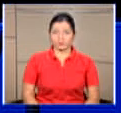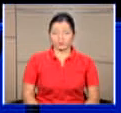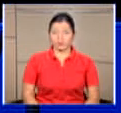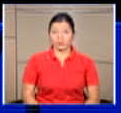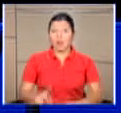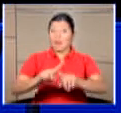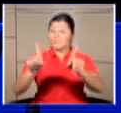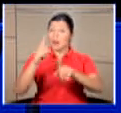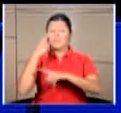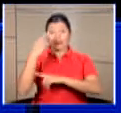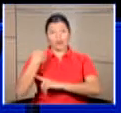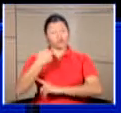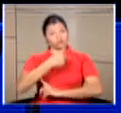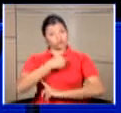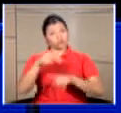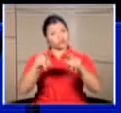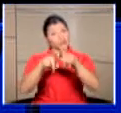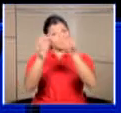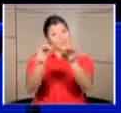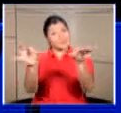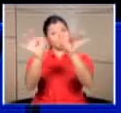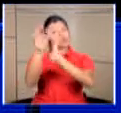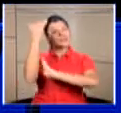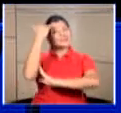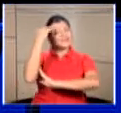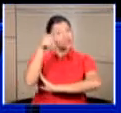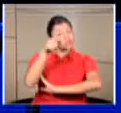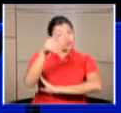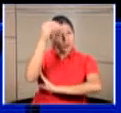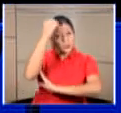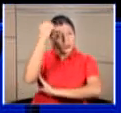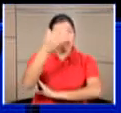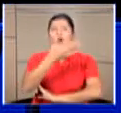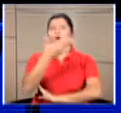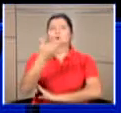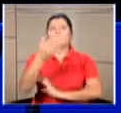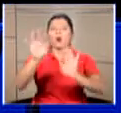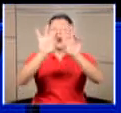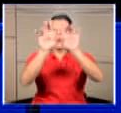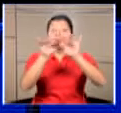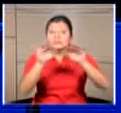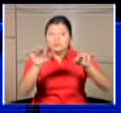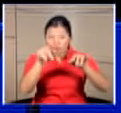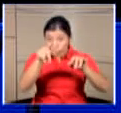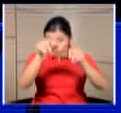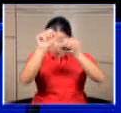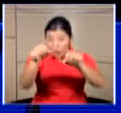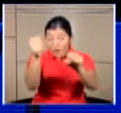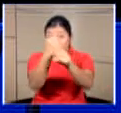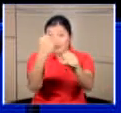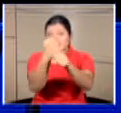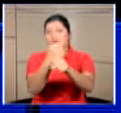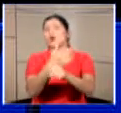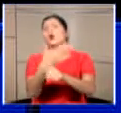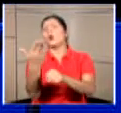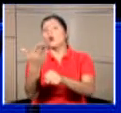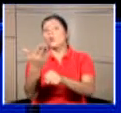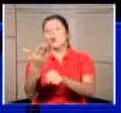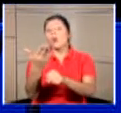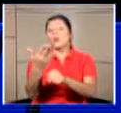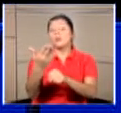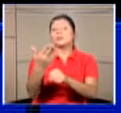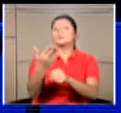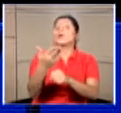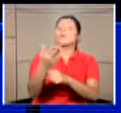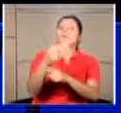Pero para nosotros también es importante conocer su opinión mediante nuestras redes sociales. Usted puede hacerlo a través del